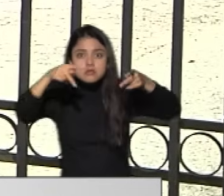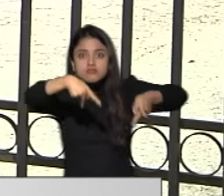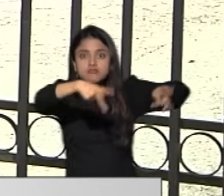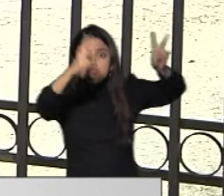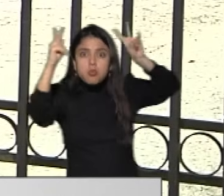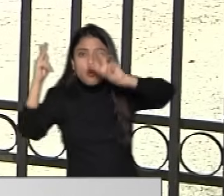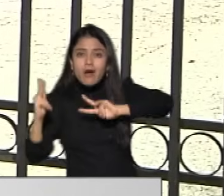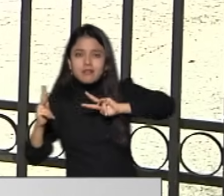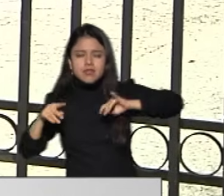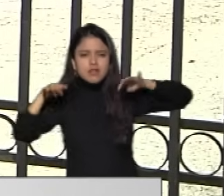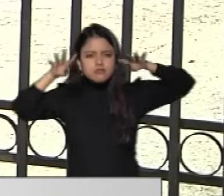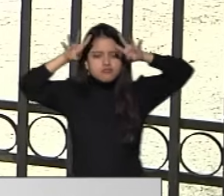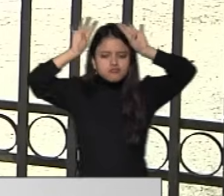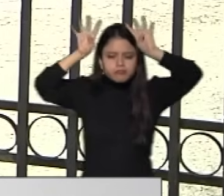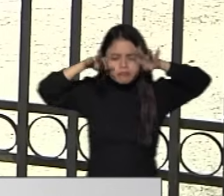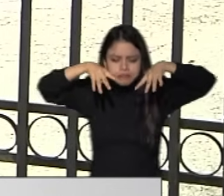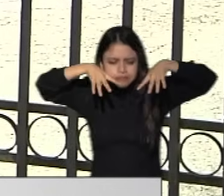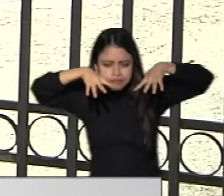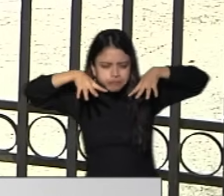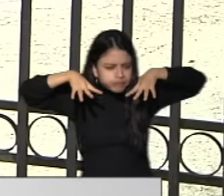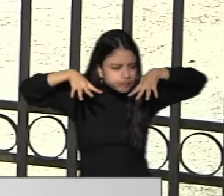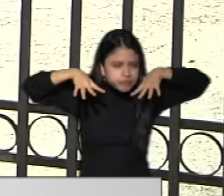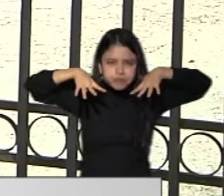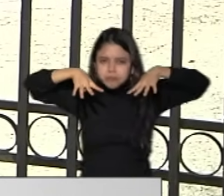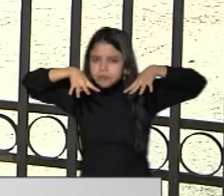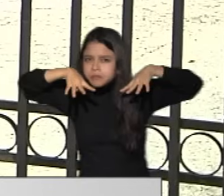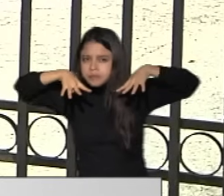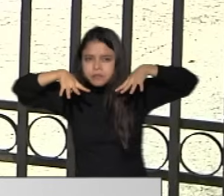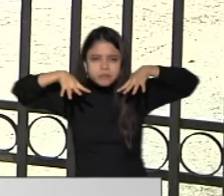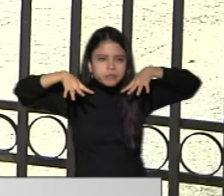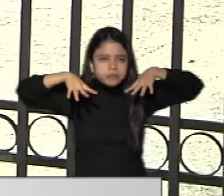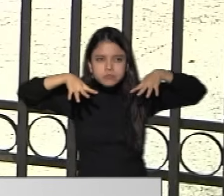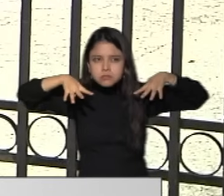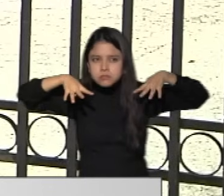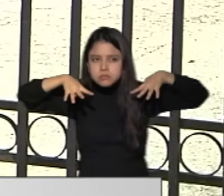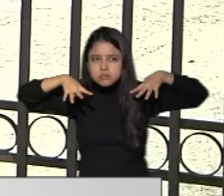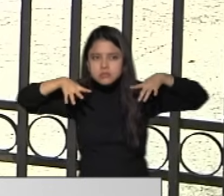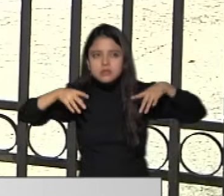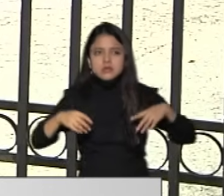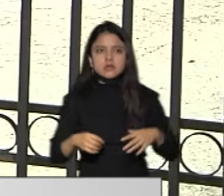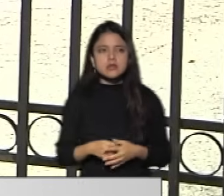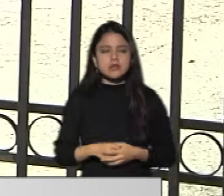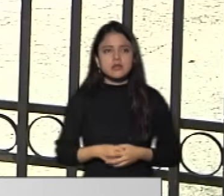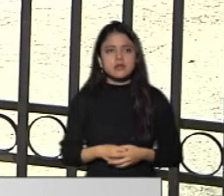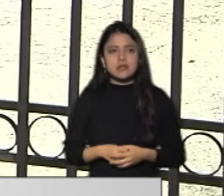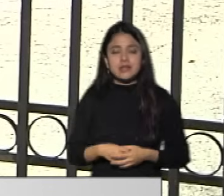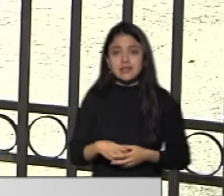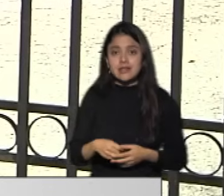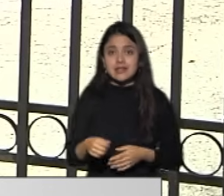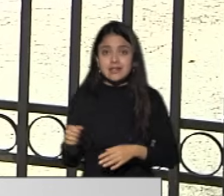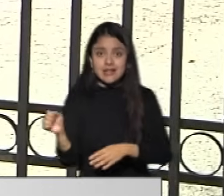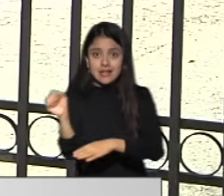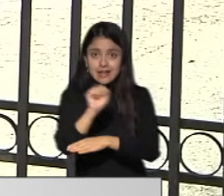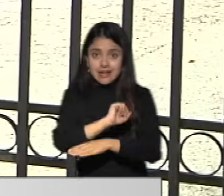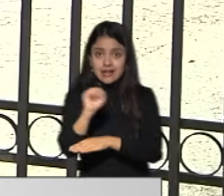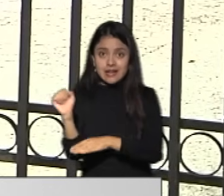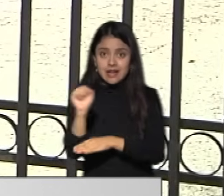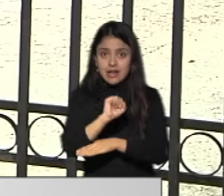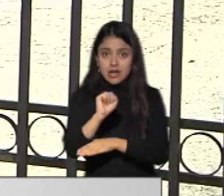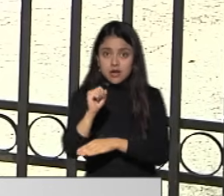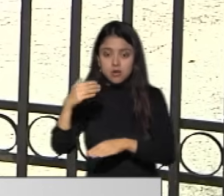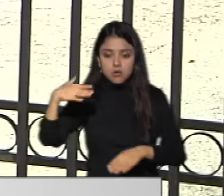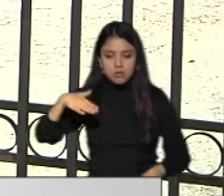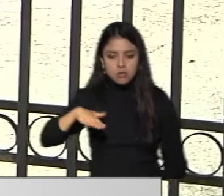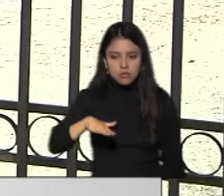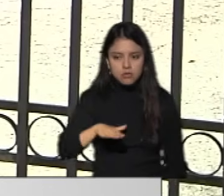Legal con la Terminal de Transportes del Norte, el vehículo fue ingresado por este carril hacia el acceso de Medicina Legal y